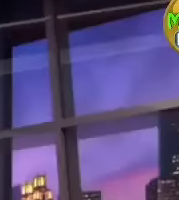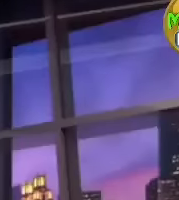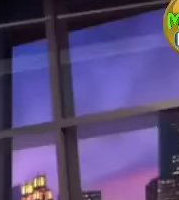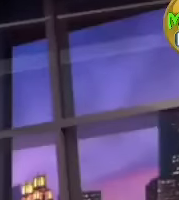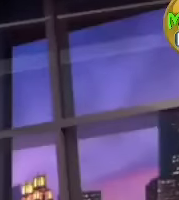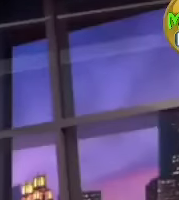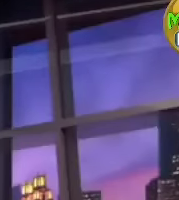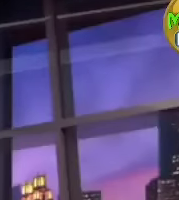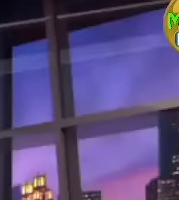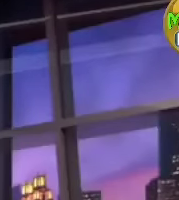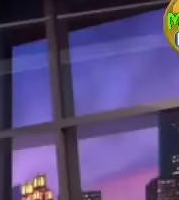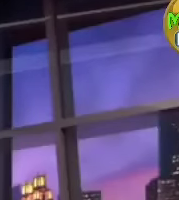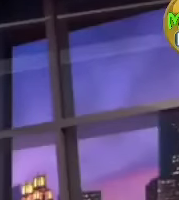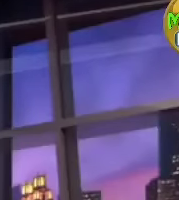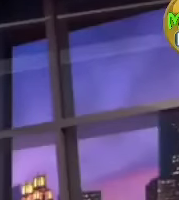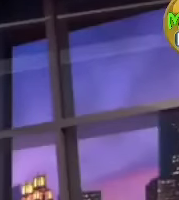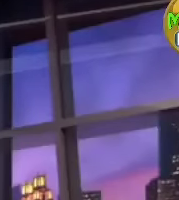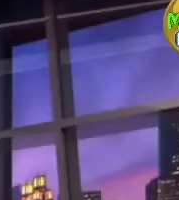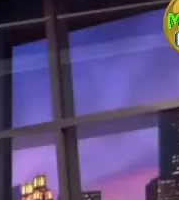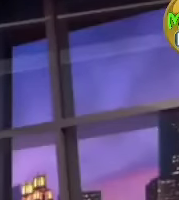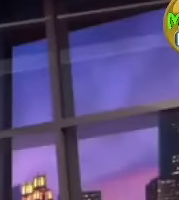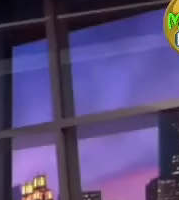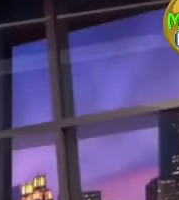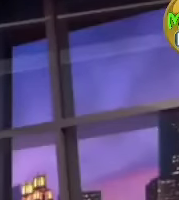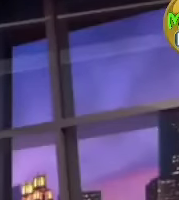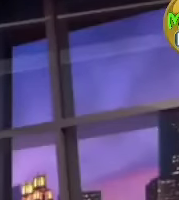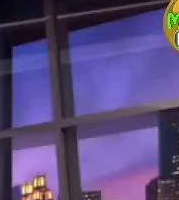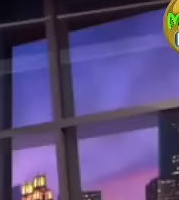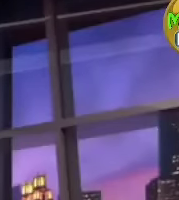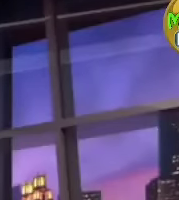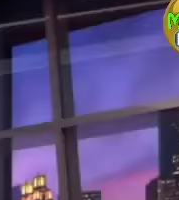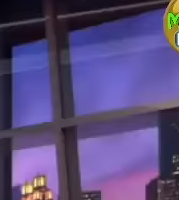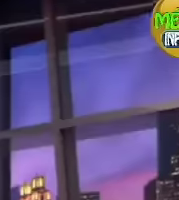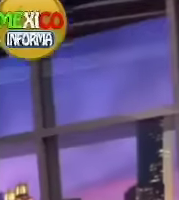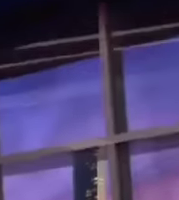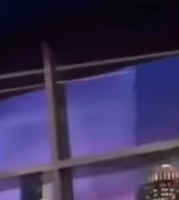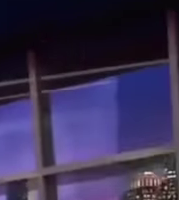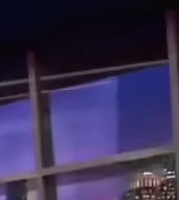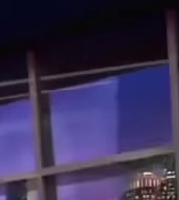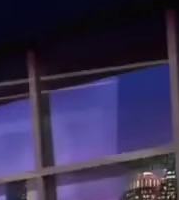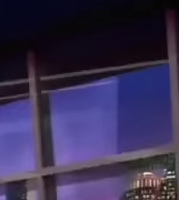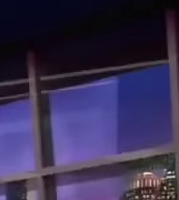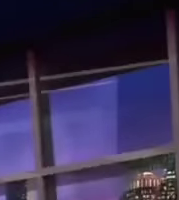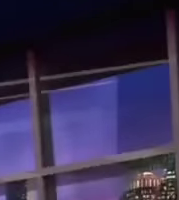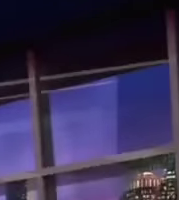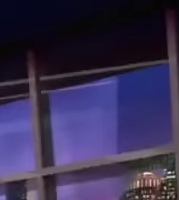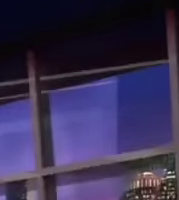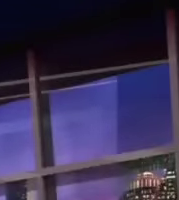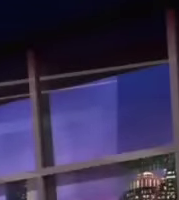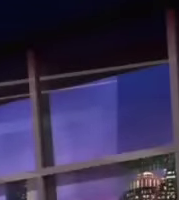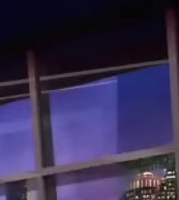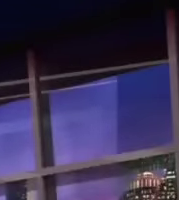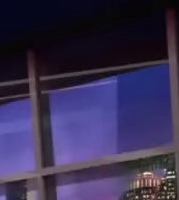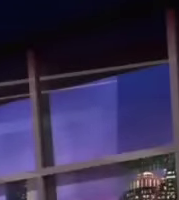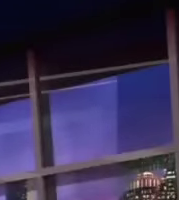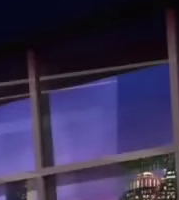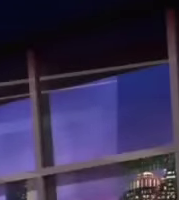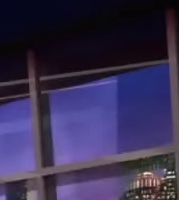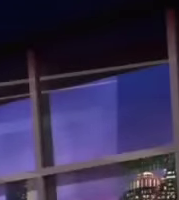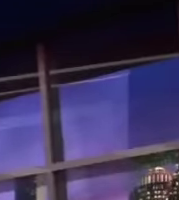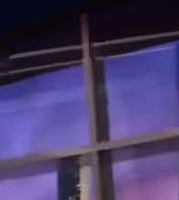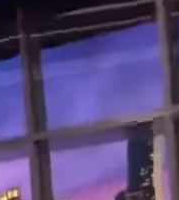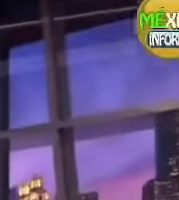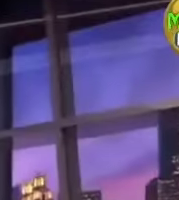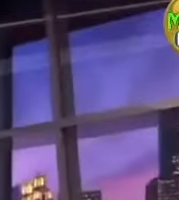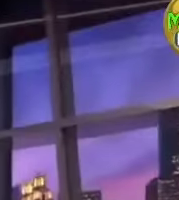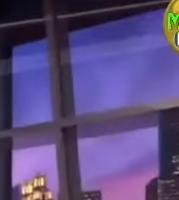Yo soy Filippo Beltrán con este programa informativo. Si te gusta la información, suscríbete, activa la campanita y también te invitamos a nuestras redes sociales porque